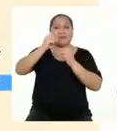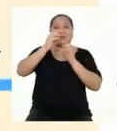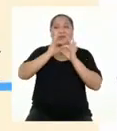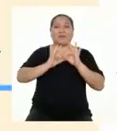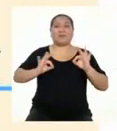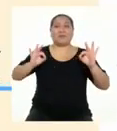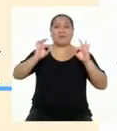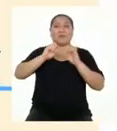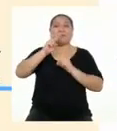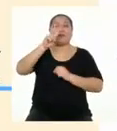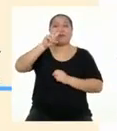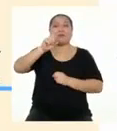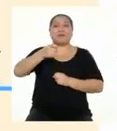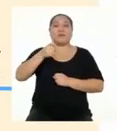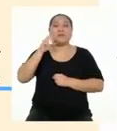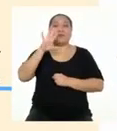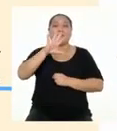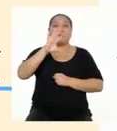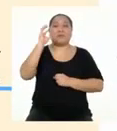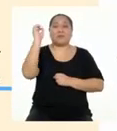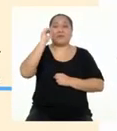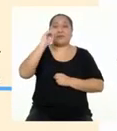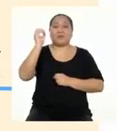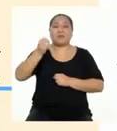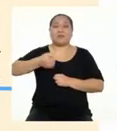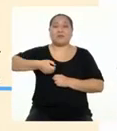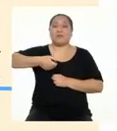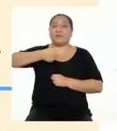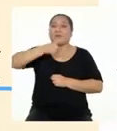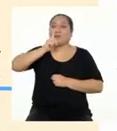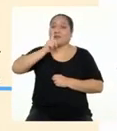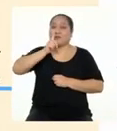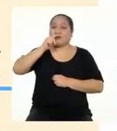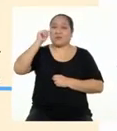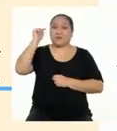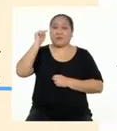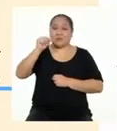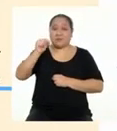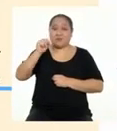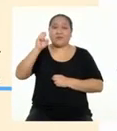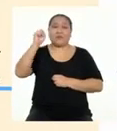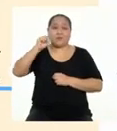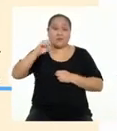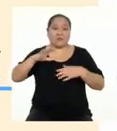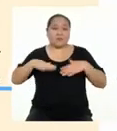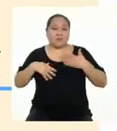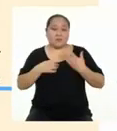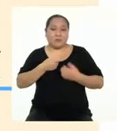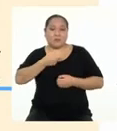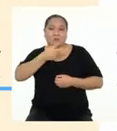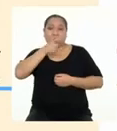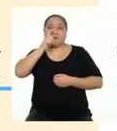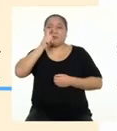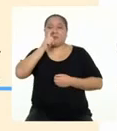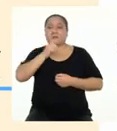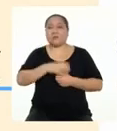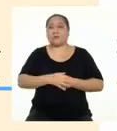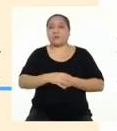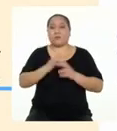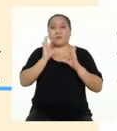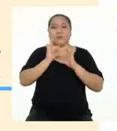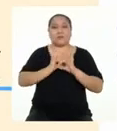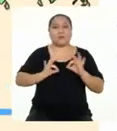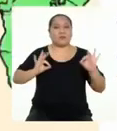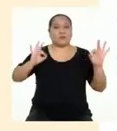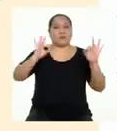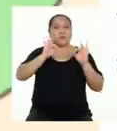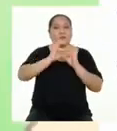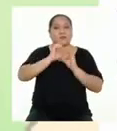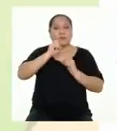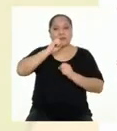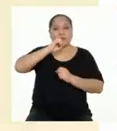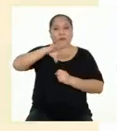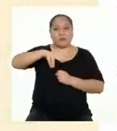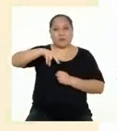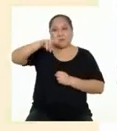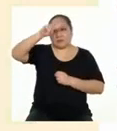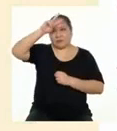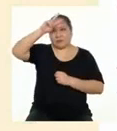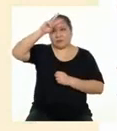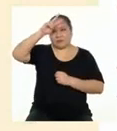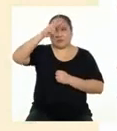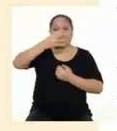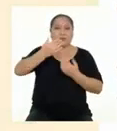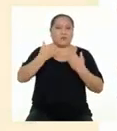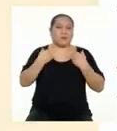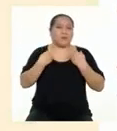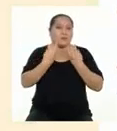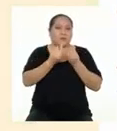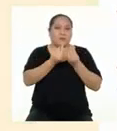el 2,5% del agua del mundo es consumible y es importante enfatizar que el Perú tiene la mayor